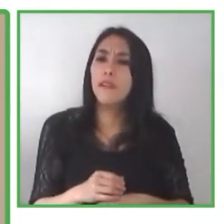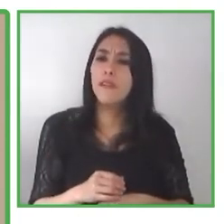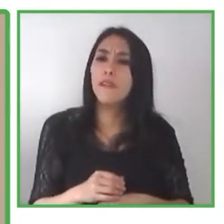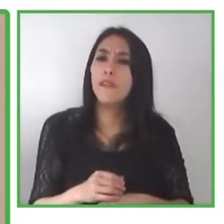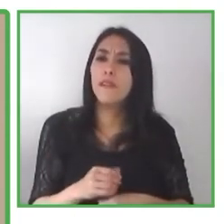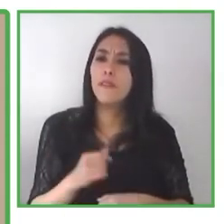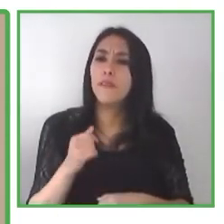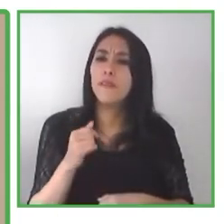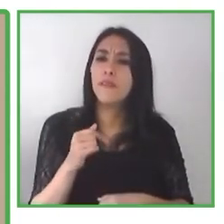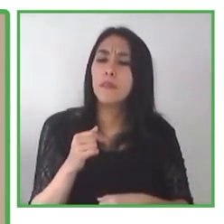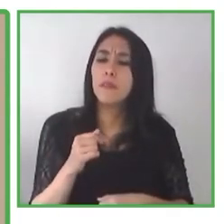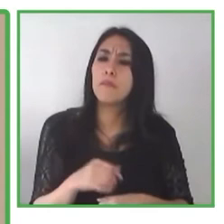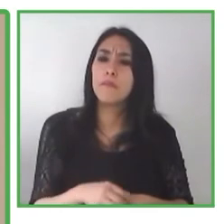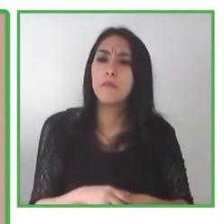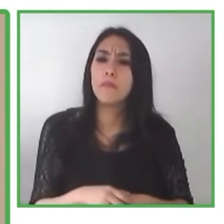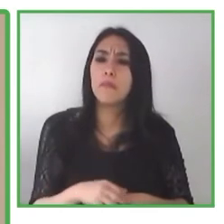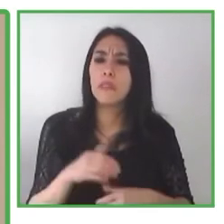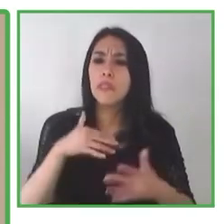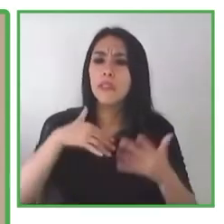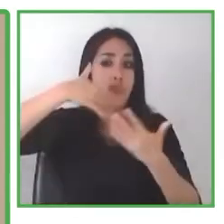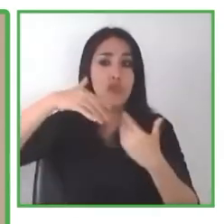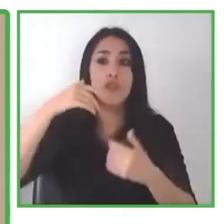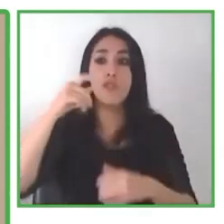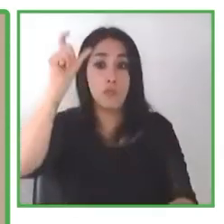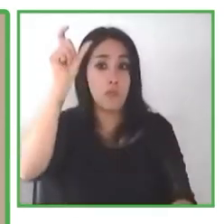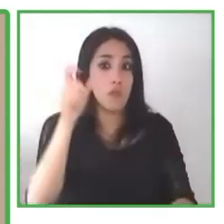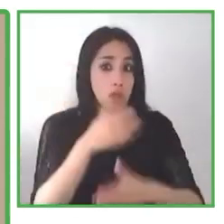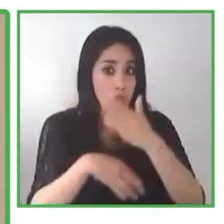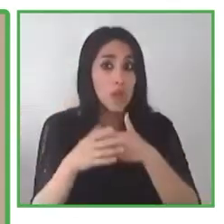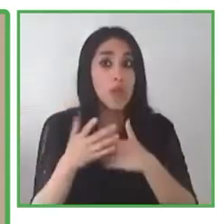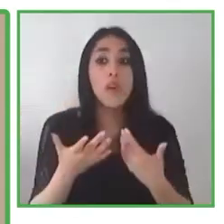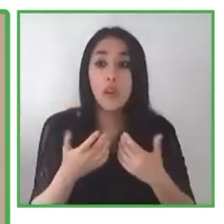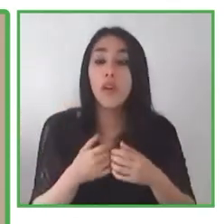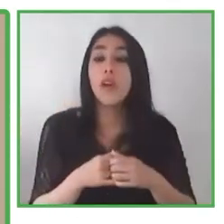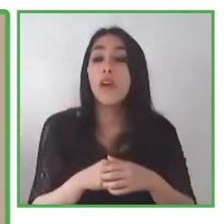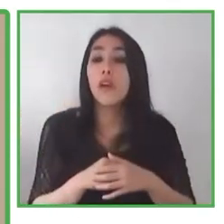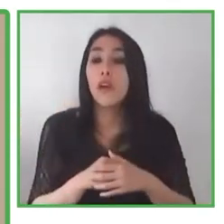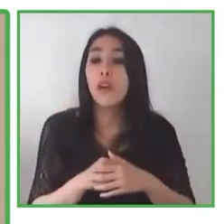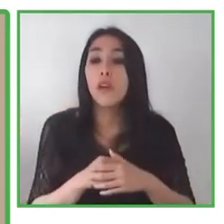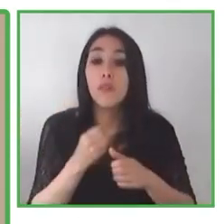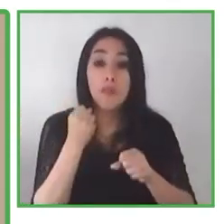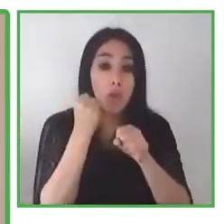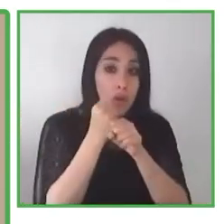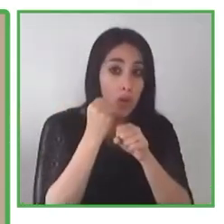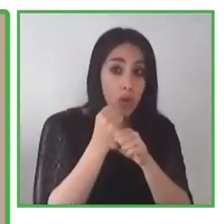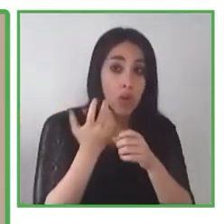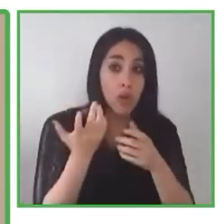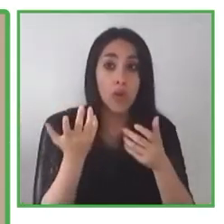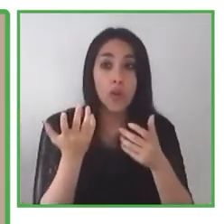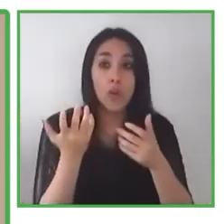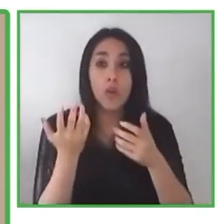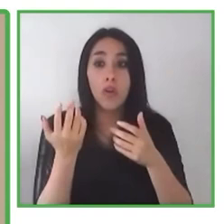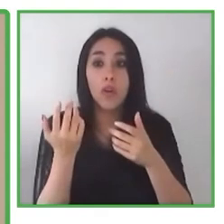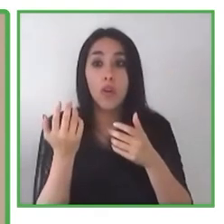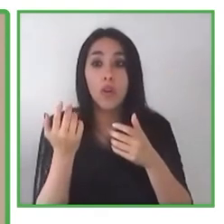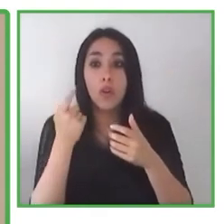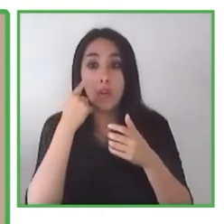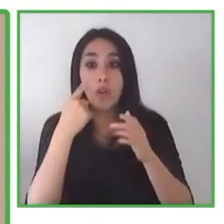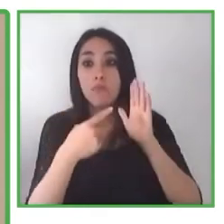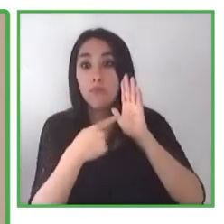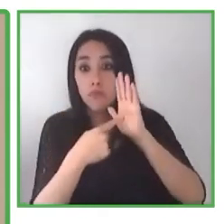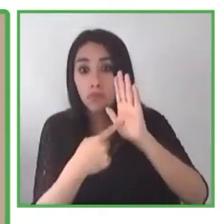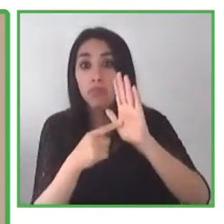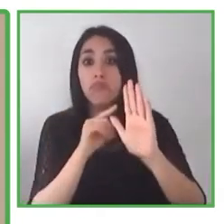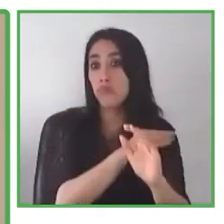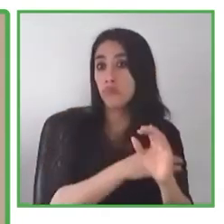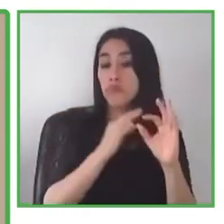condición de las personas con discapacidad en el empleo, y se deben crear sistemas robustos, se deben reunir datos de alta